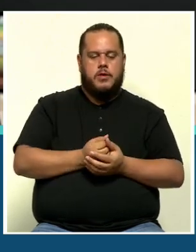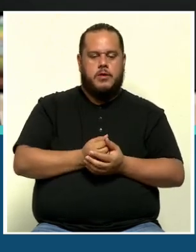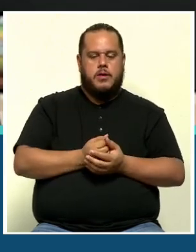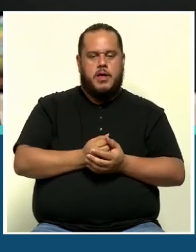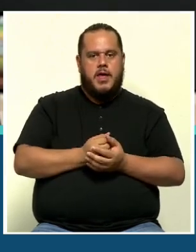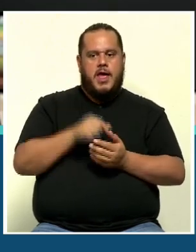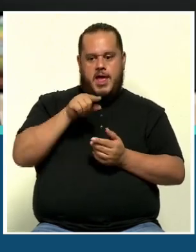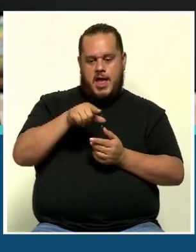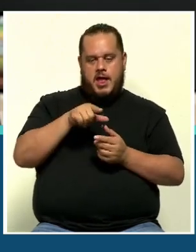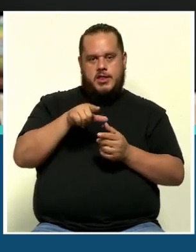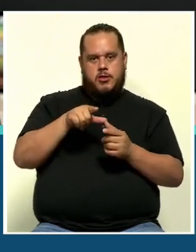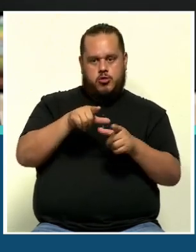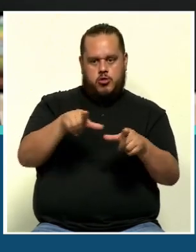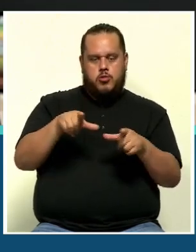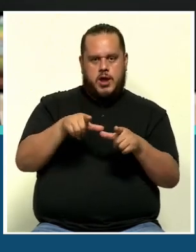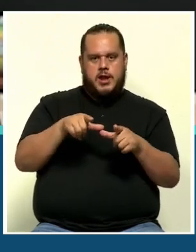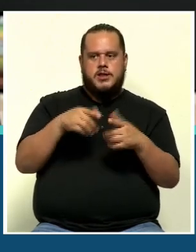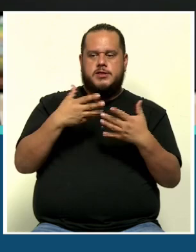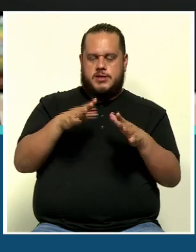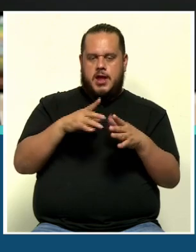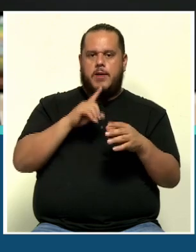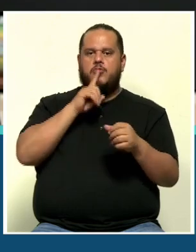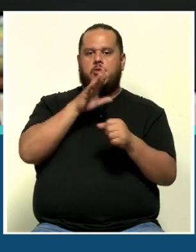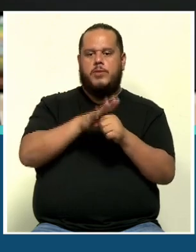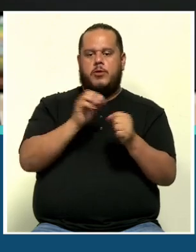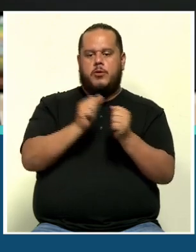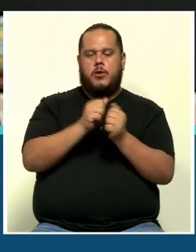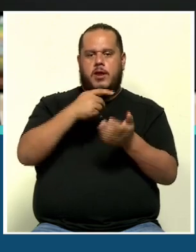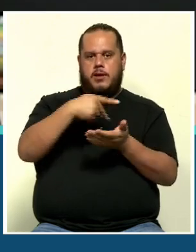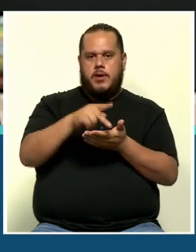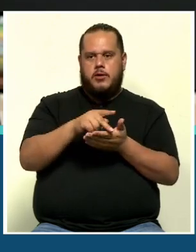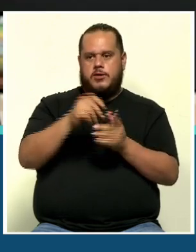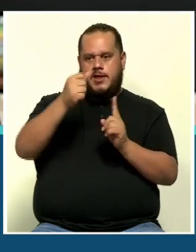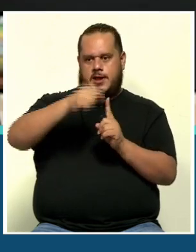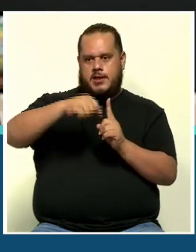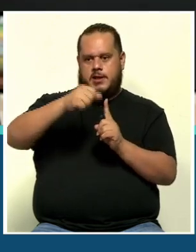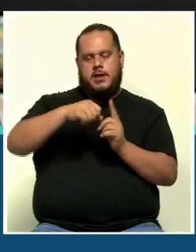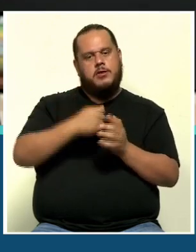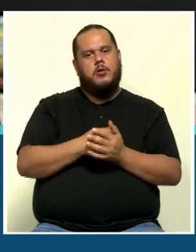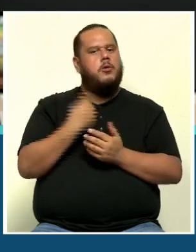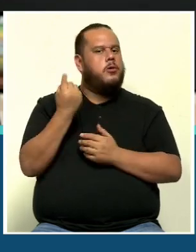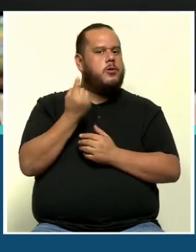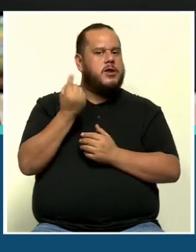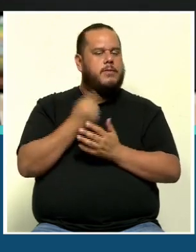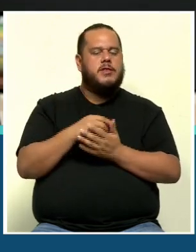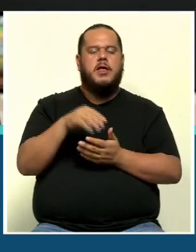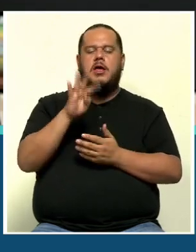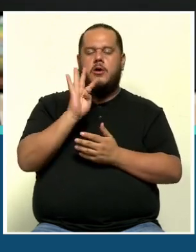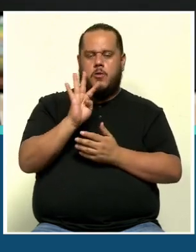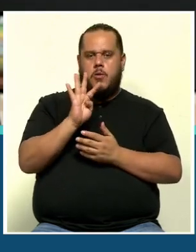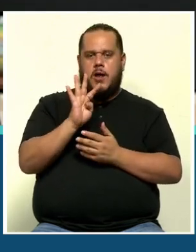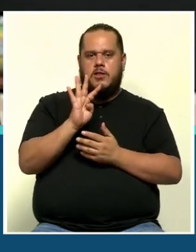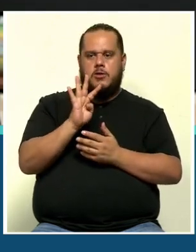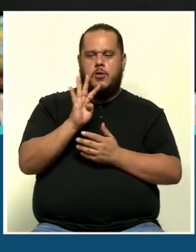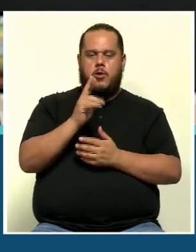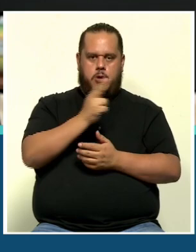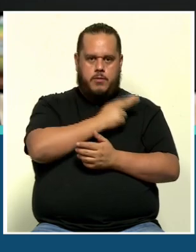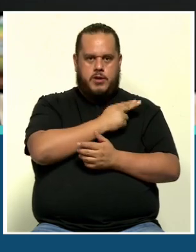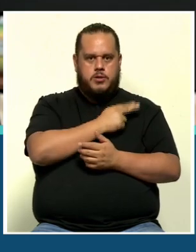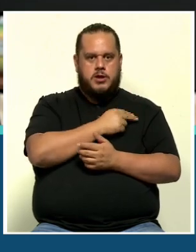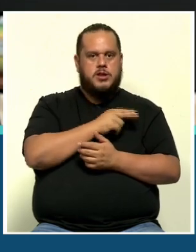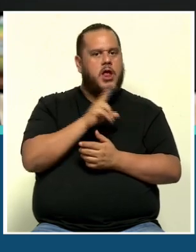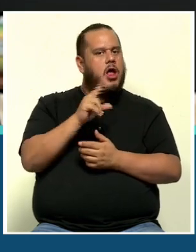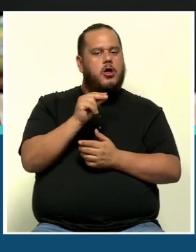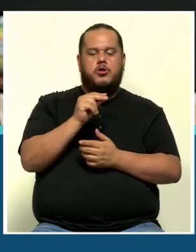los cuales procedieron a cumplir con el pago del aguinaldo. Únicamente 4 patronos